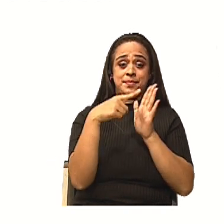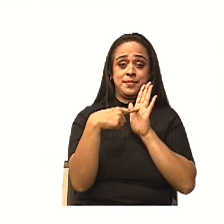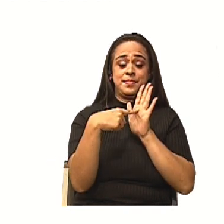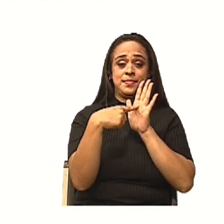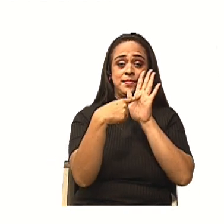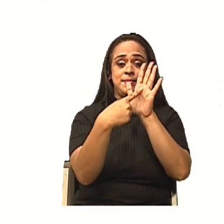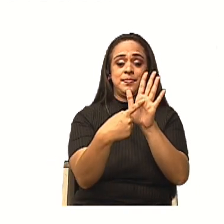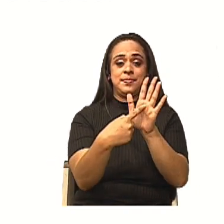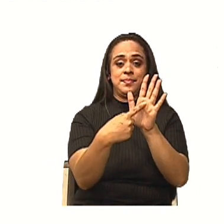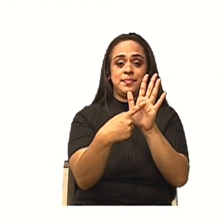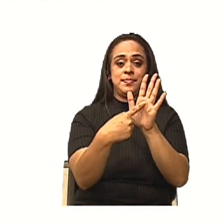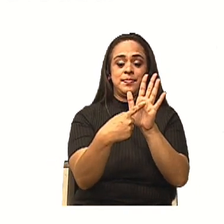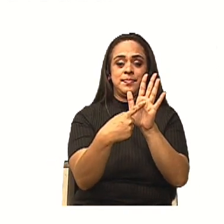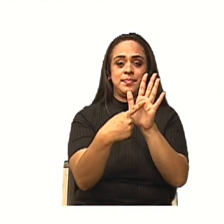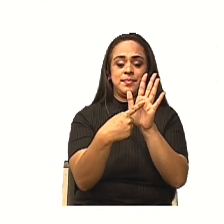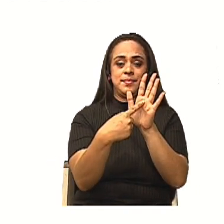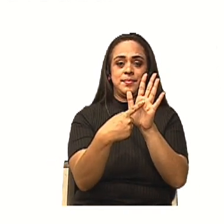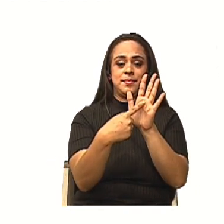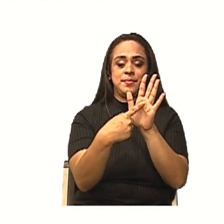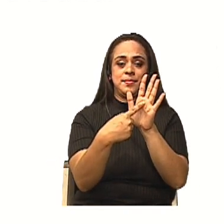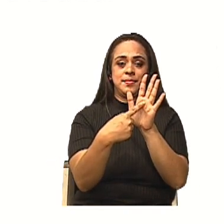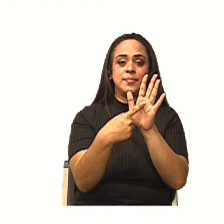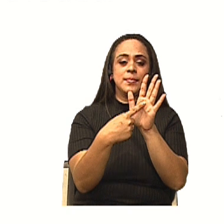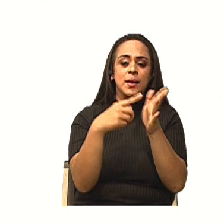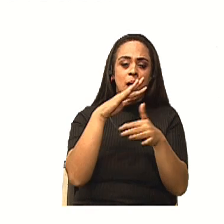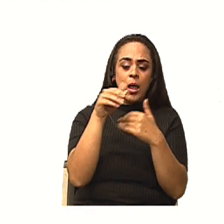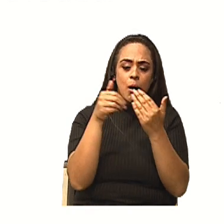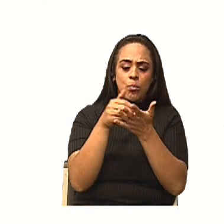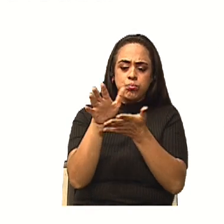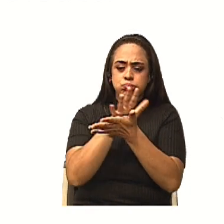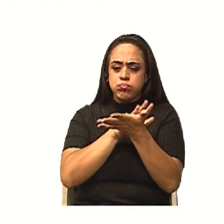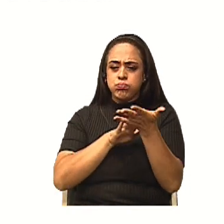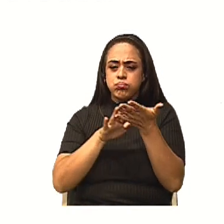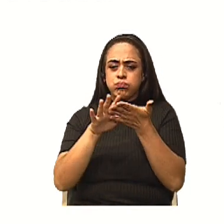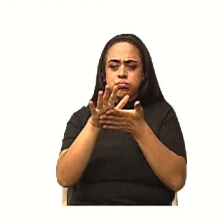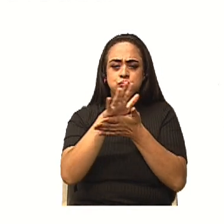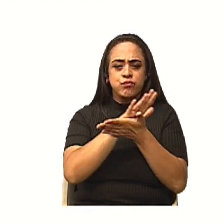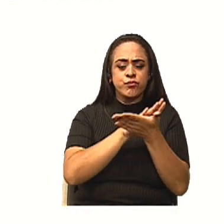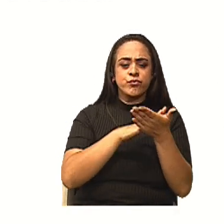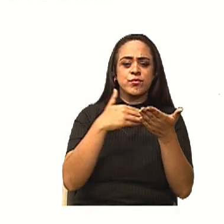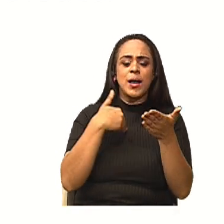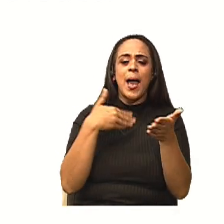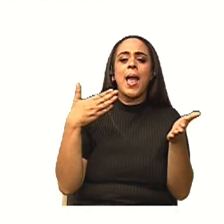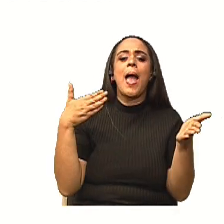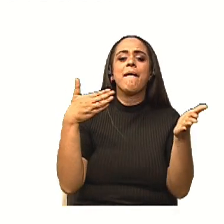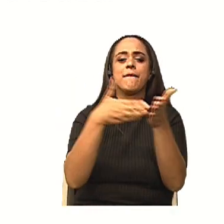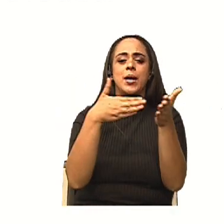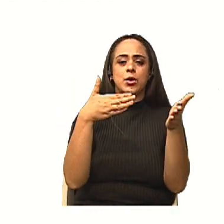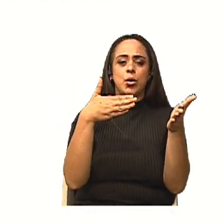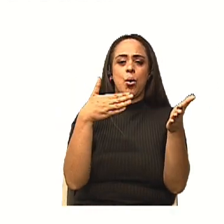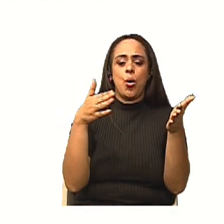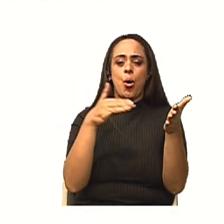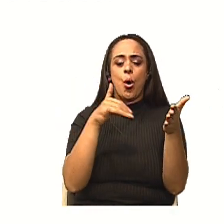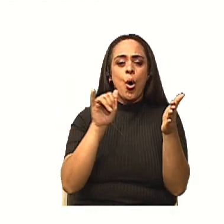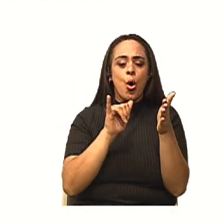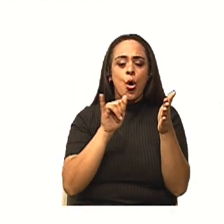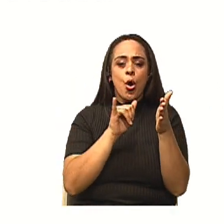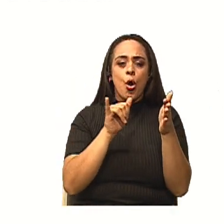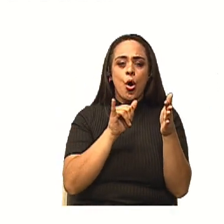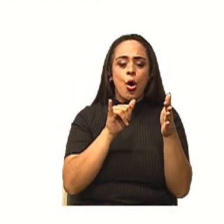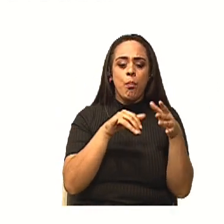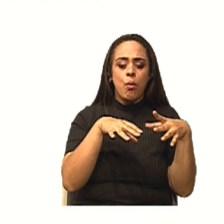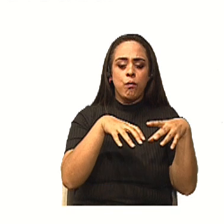disculpen, las partículas que están dispersas sufren el efecto de la gravedad. ¿Qué significa eso? Que si yo tengo